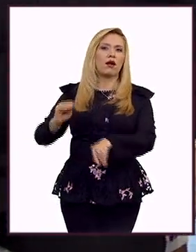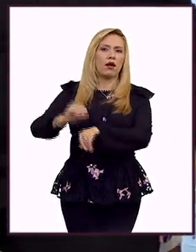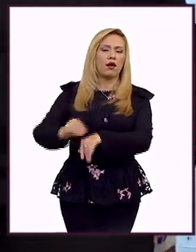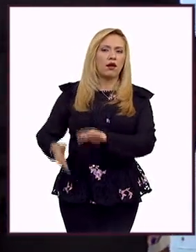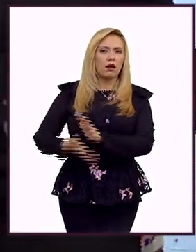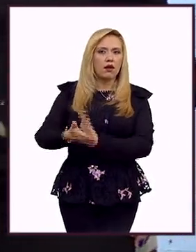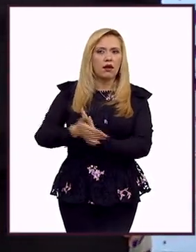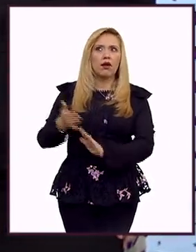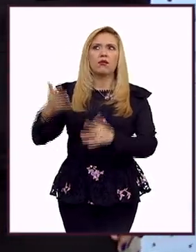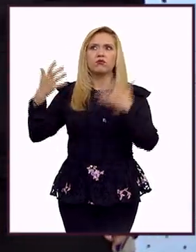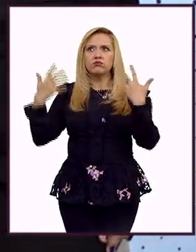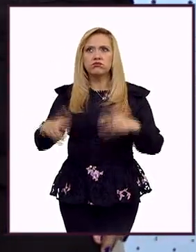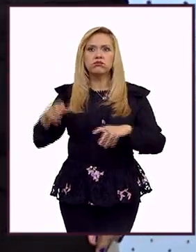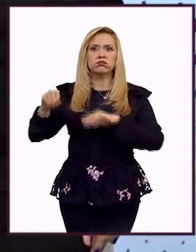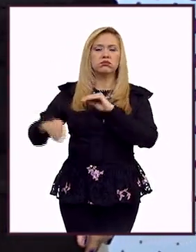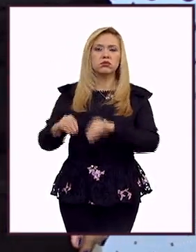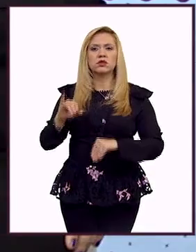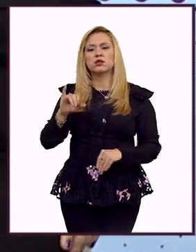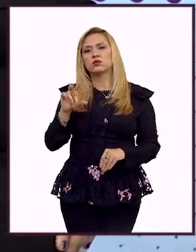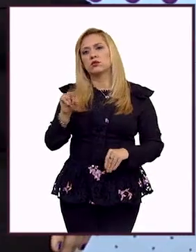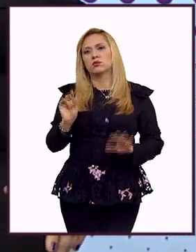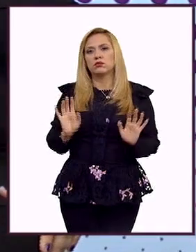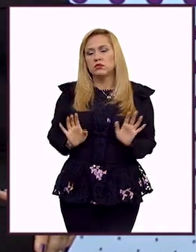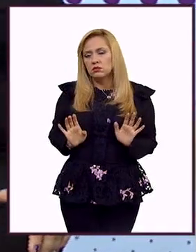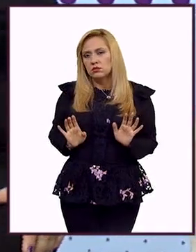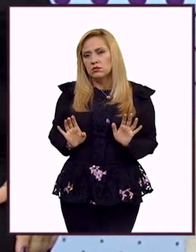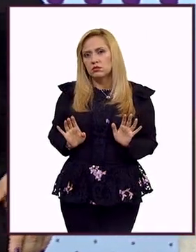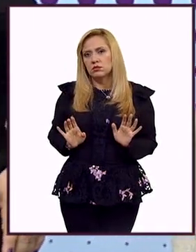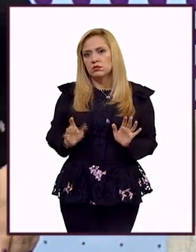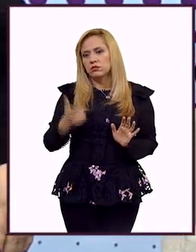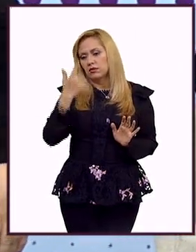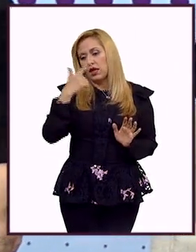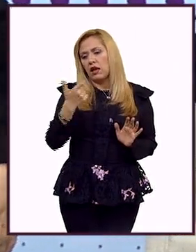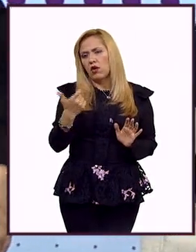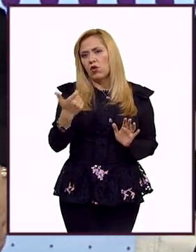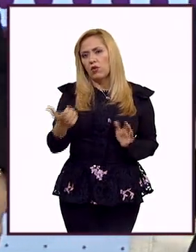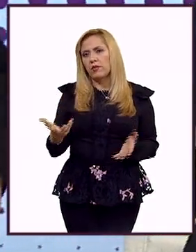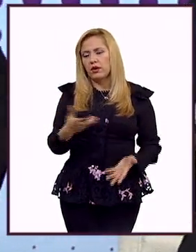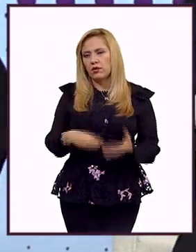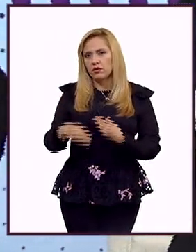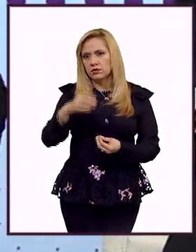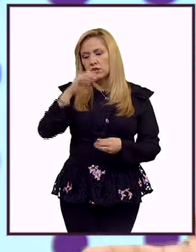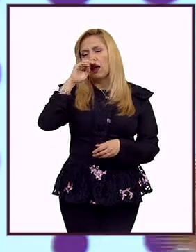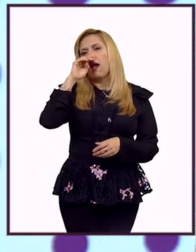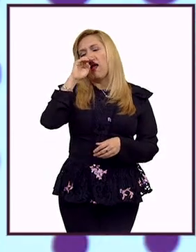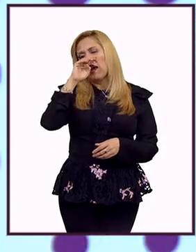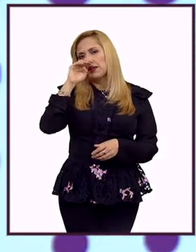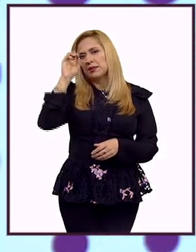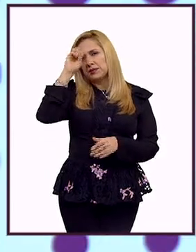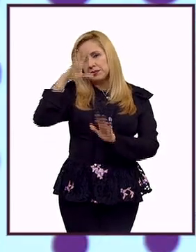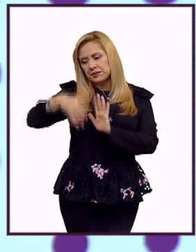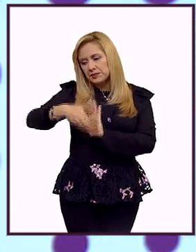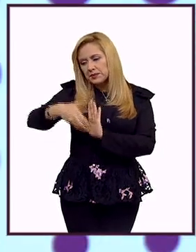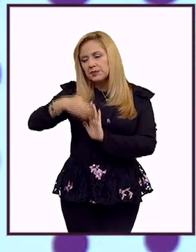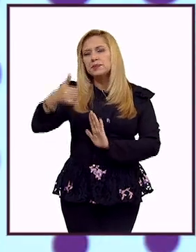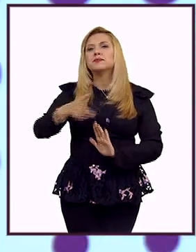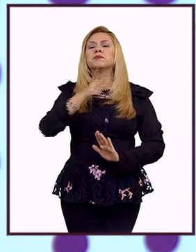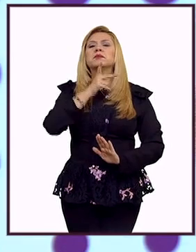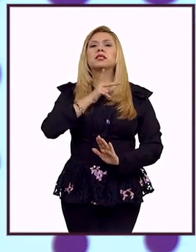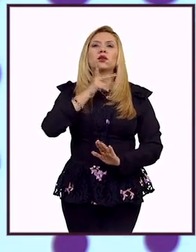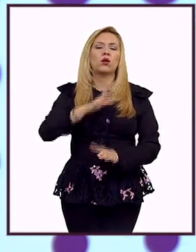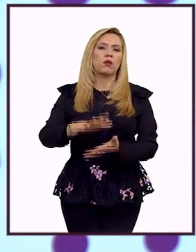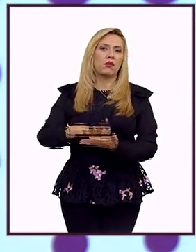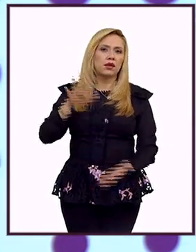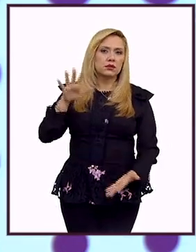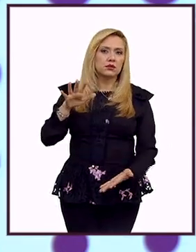diseñarse o implementarse ciertos proyectos económicos, esencialmente de minería y de petróleo, de extractivismo. Y